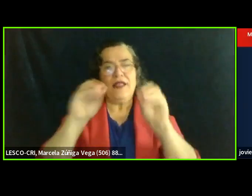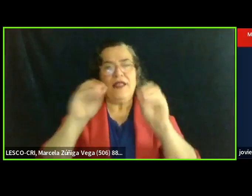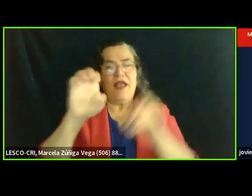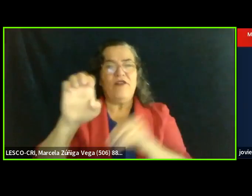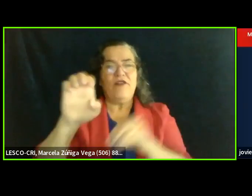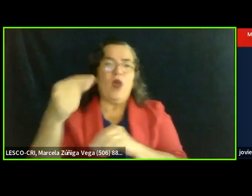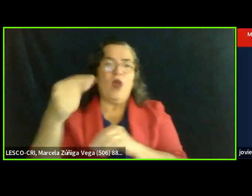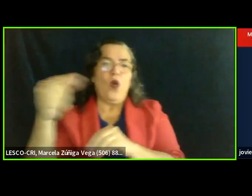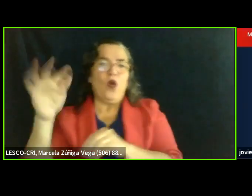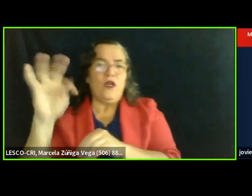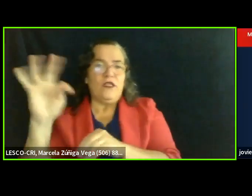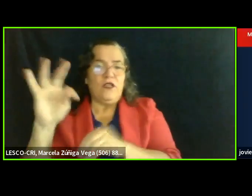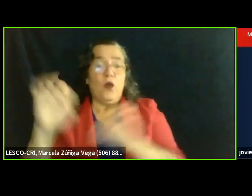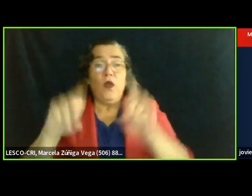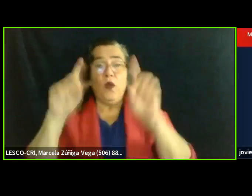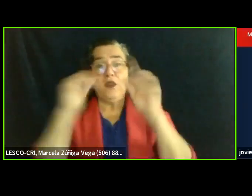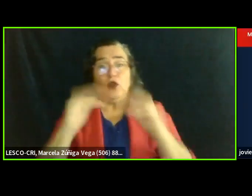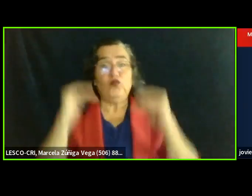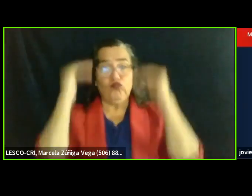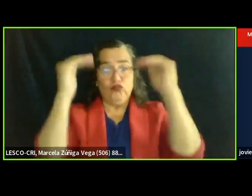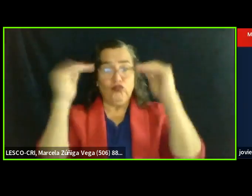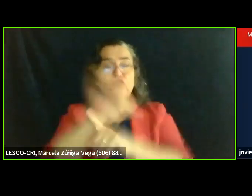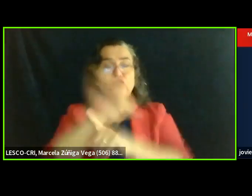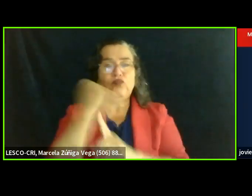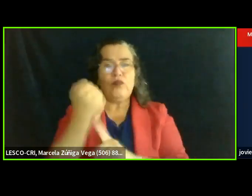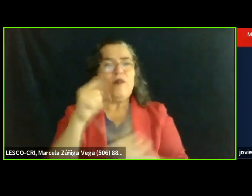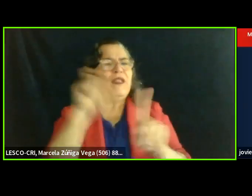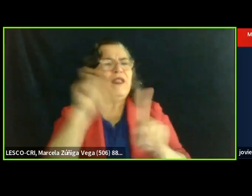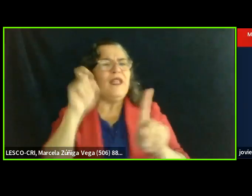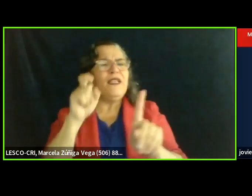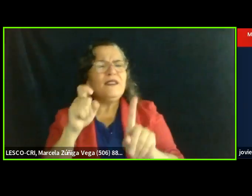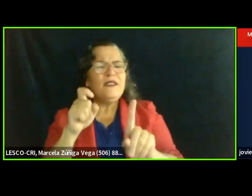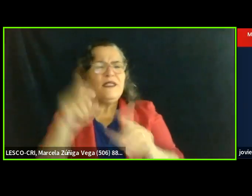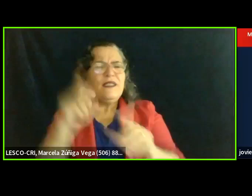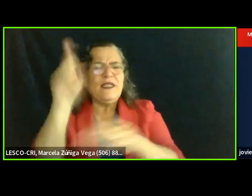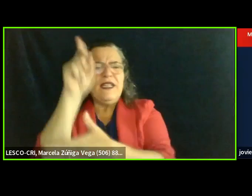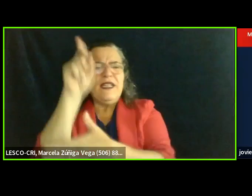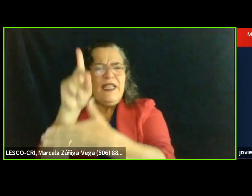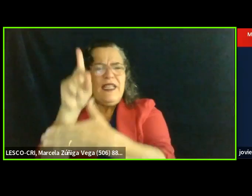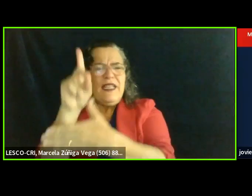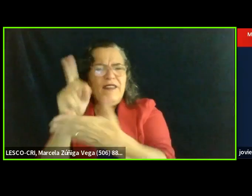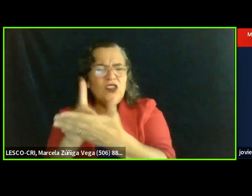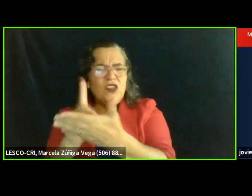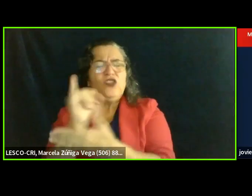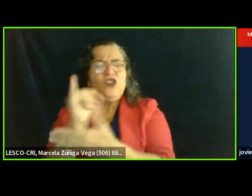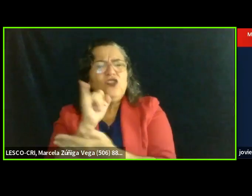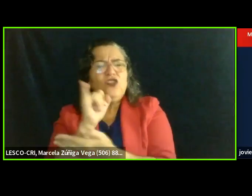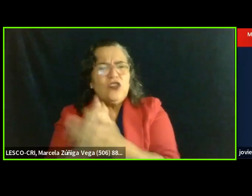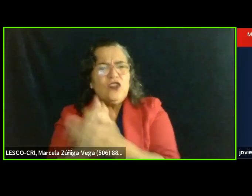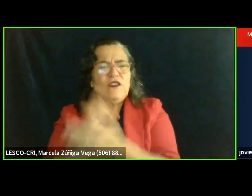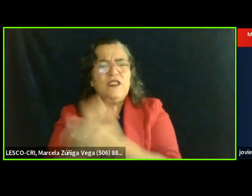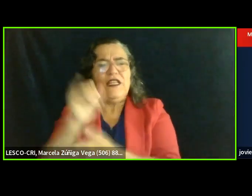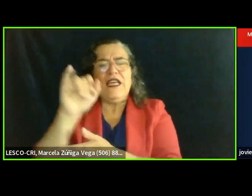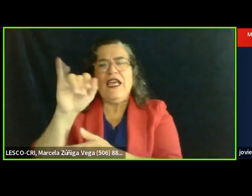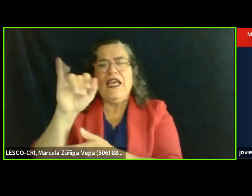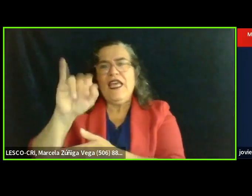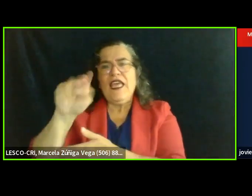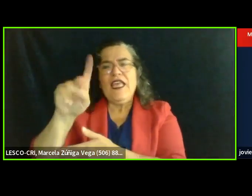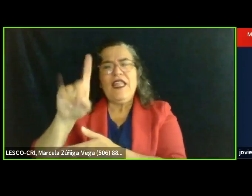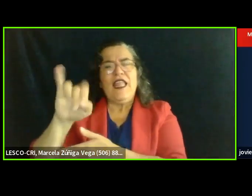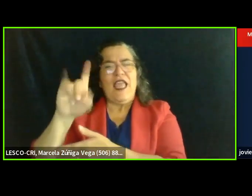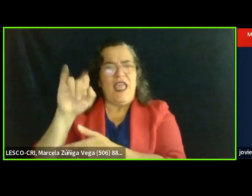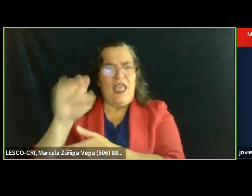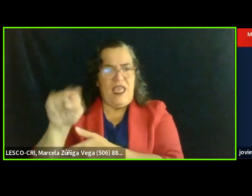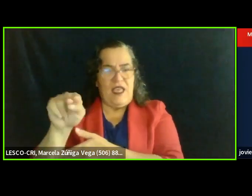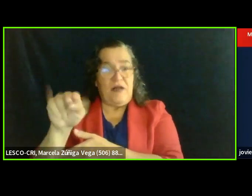Sociedad, desde la División de Investigación, Desarrollo e Innovación, conocida por sus siglas como INDEIN.